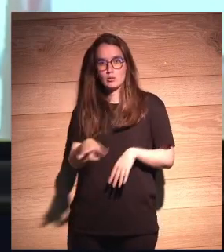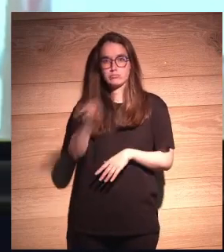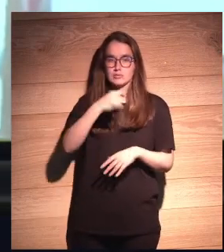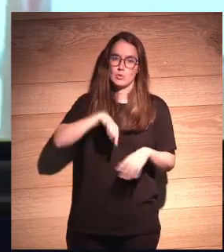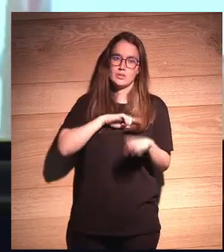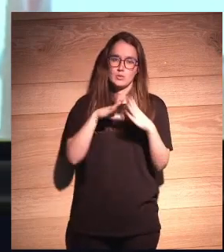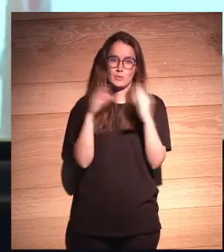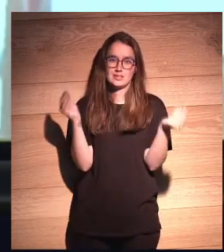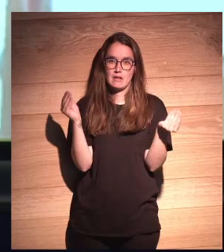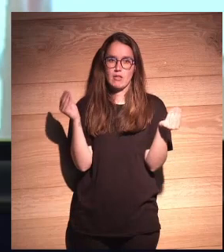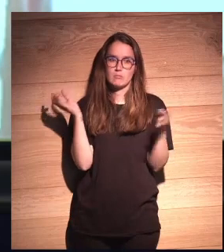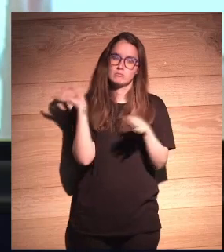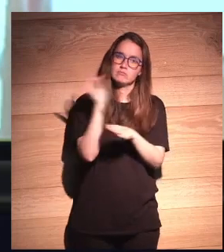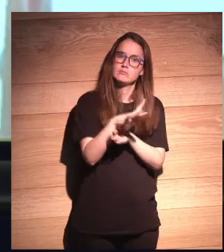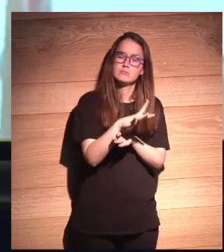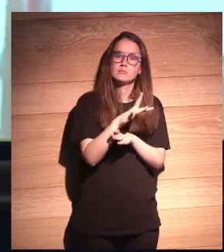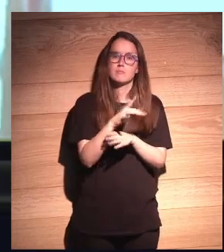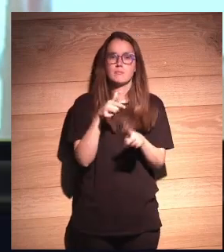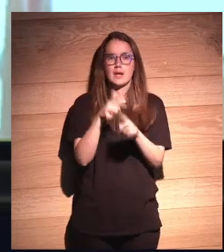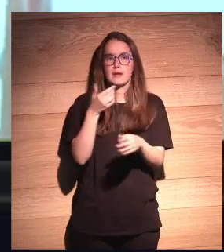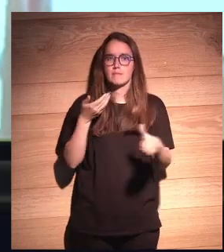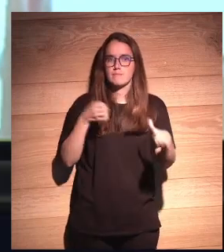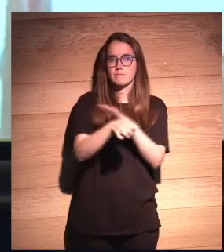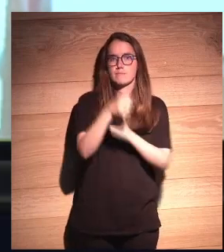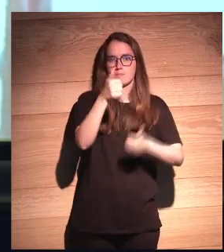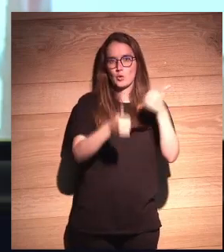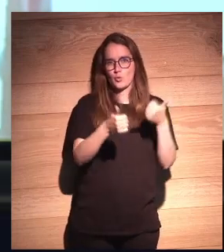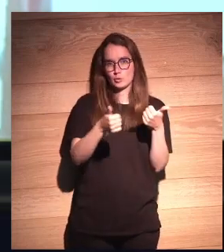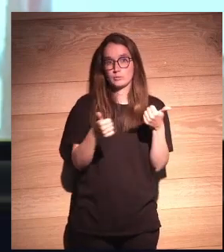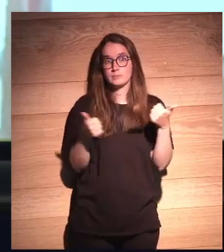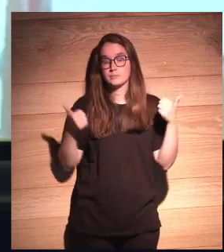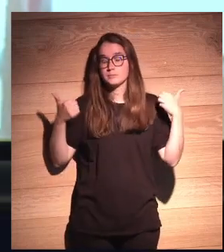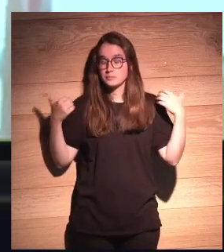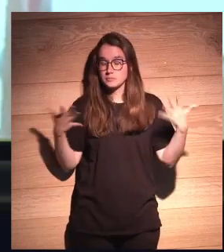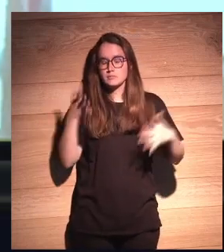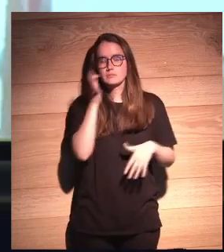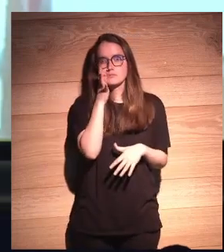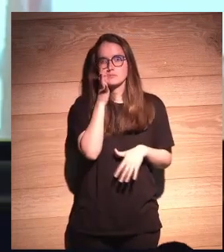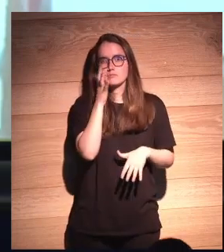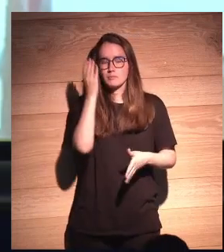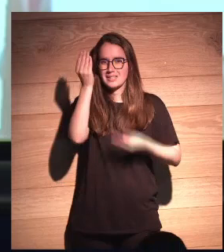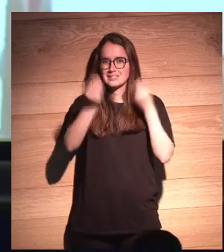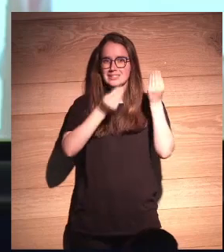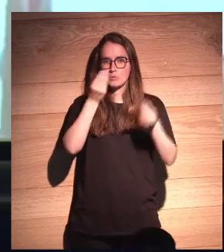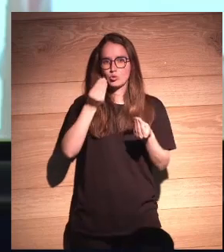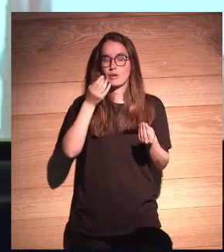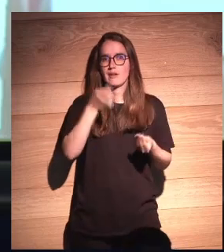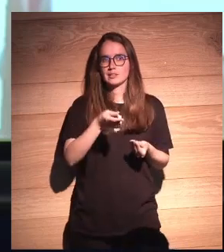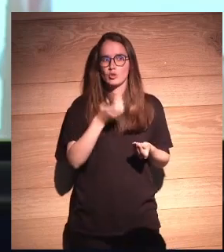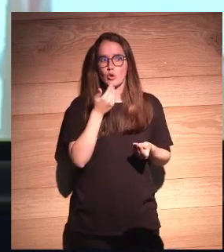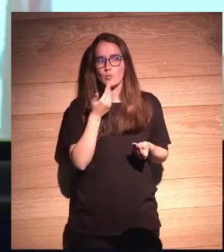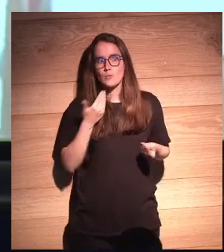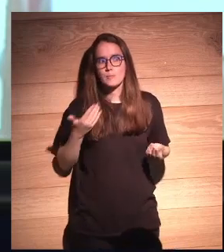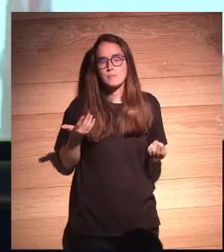por nuestra universidad para presentarlo delante de la gente. Y realmente nosotras creemos que ese es